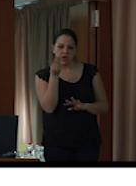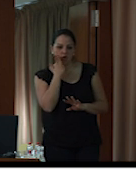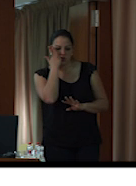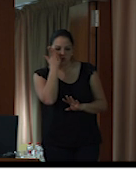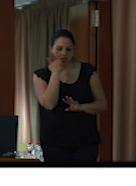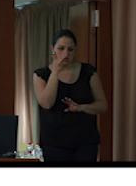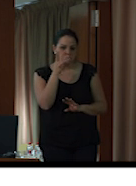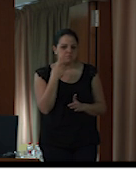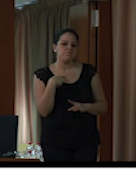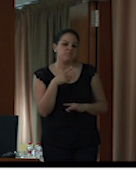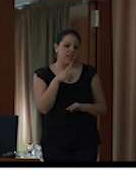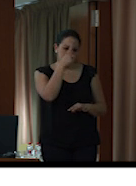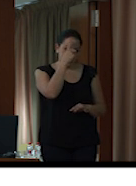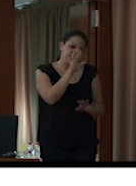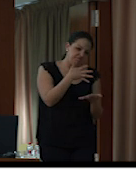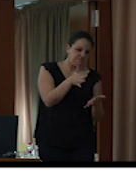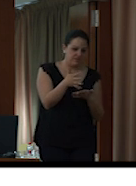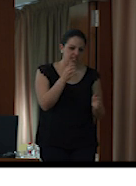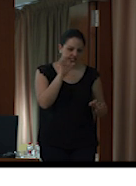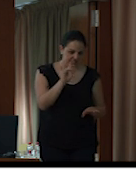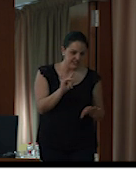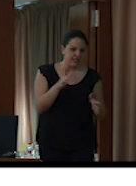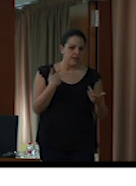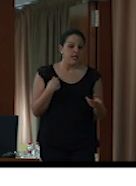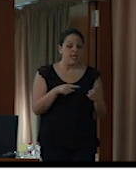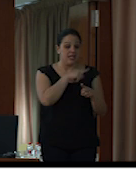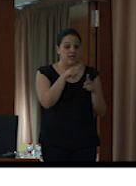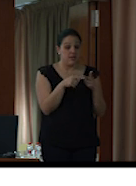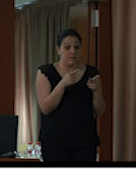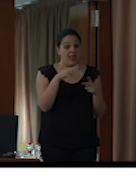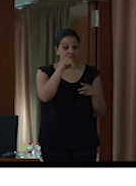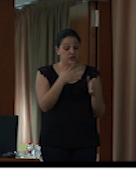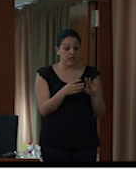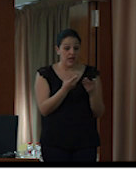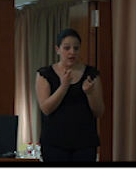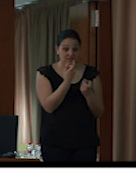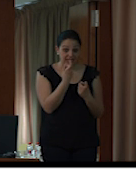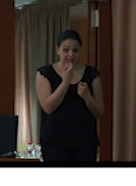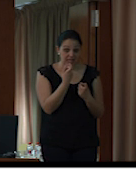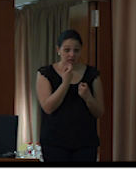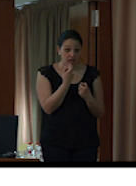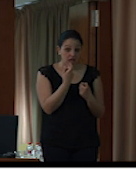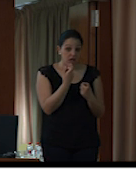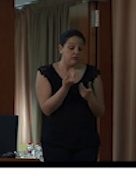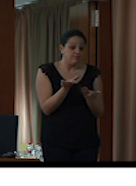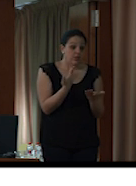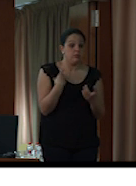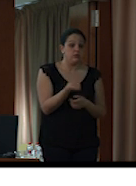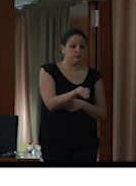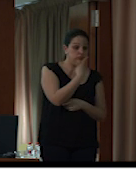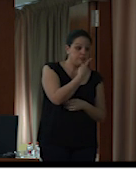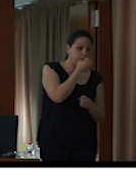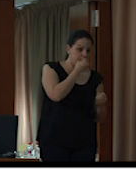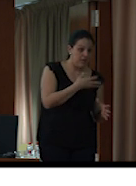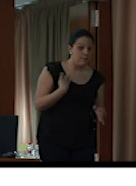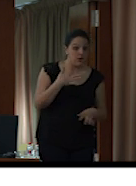sueño. La melatonina, el problema que tiene es que en aquellos pacientes donde hay un déficit de melatonina, funciona muy bien. Pero los pacientes con fibromialgia